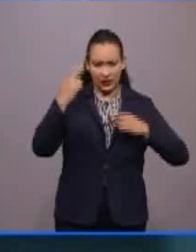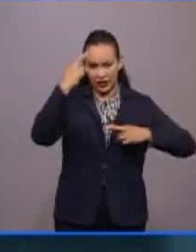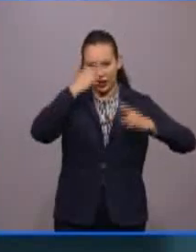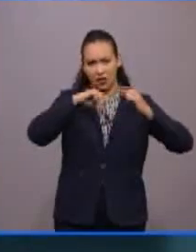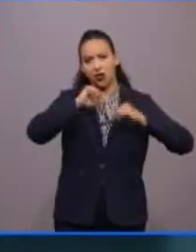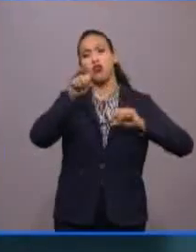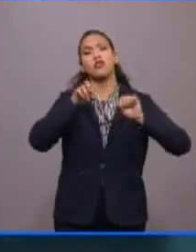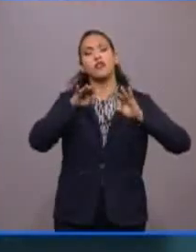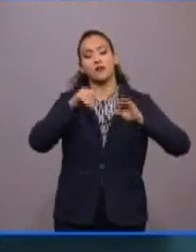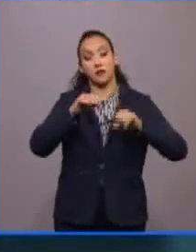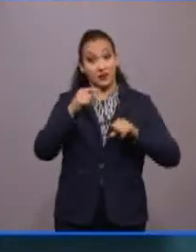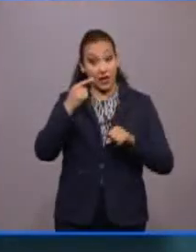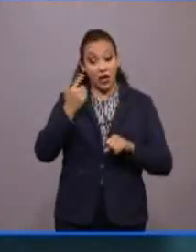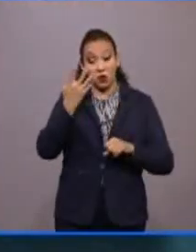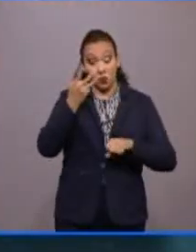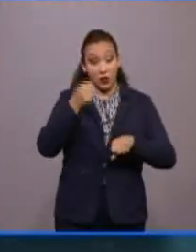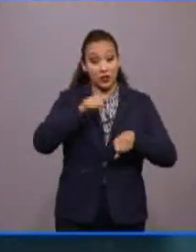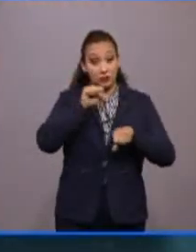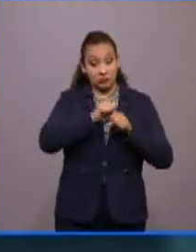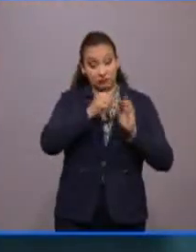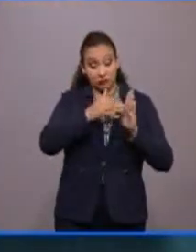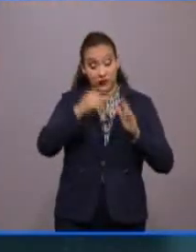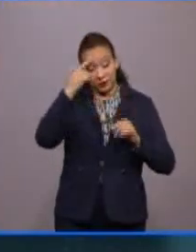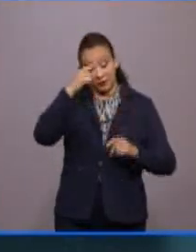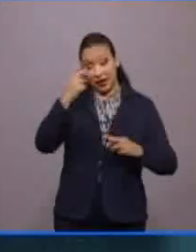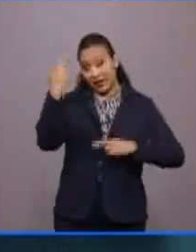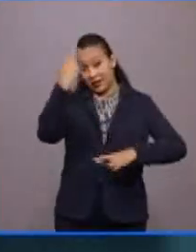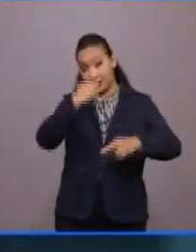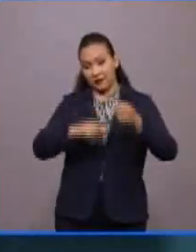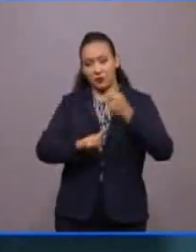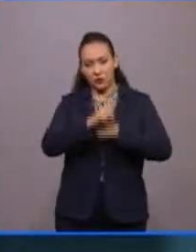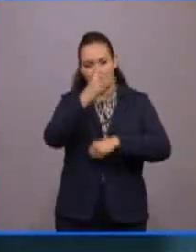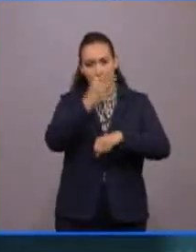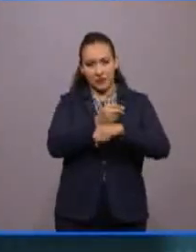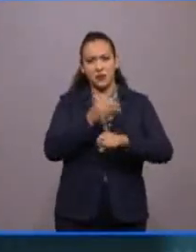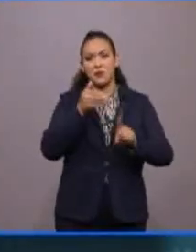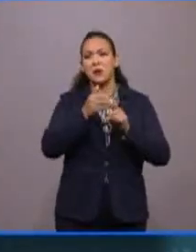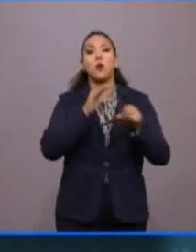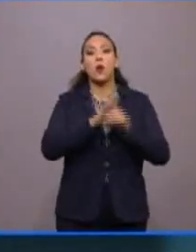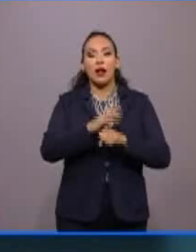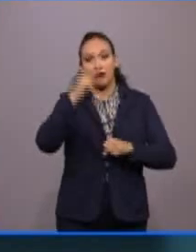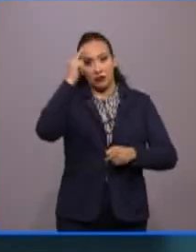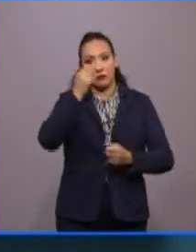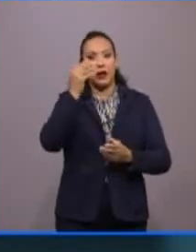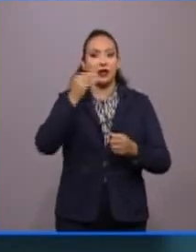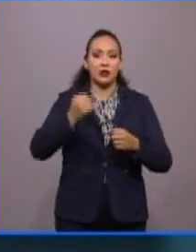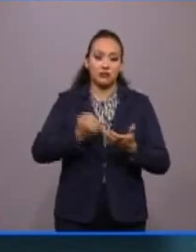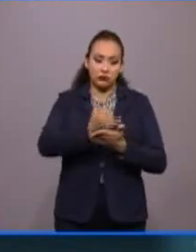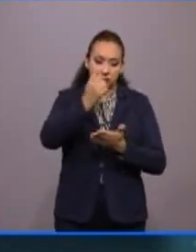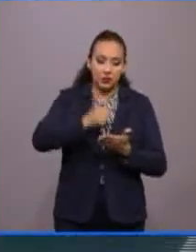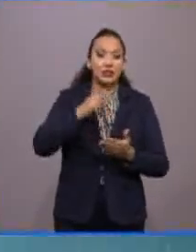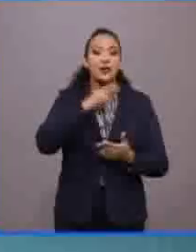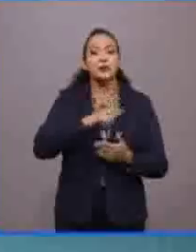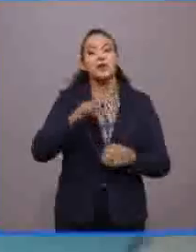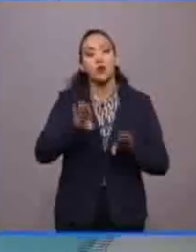durante la cuarta semana de medios alternativos de solución de conflictos, con el objetivo de resolverlos a través de la